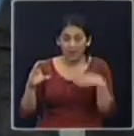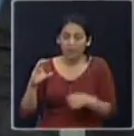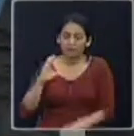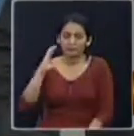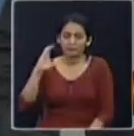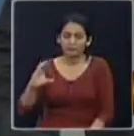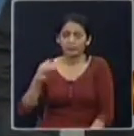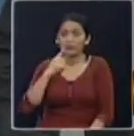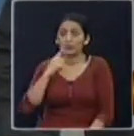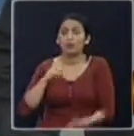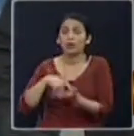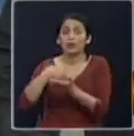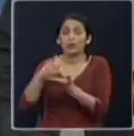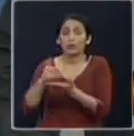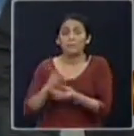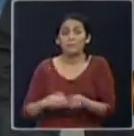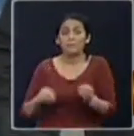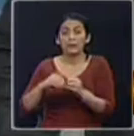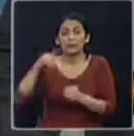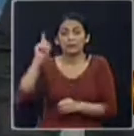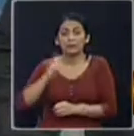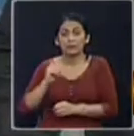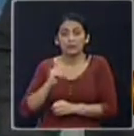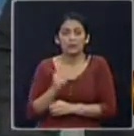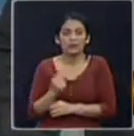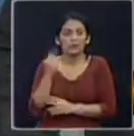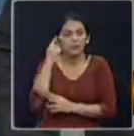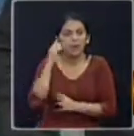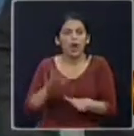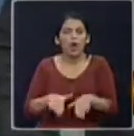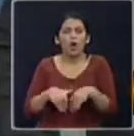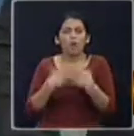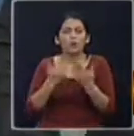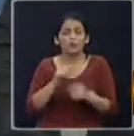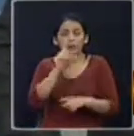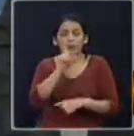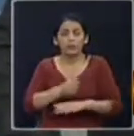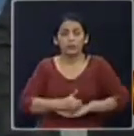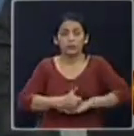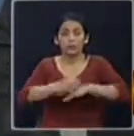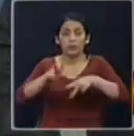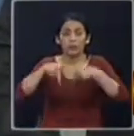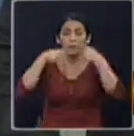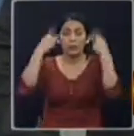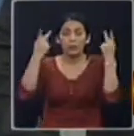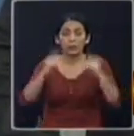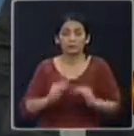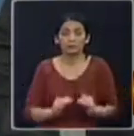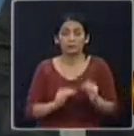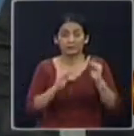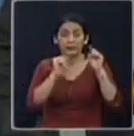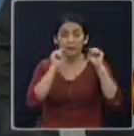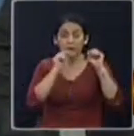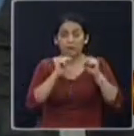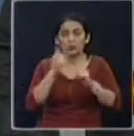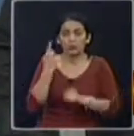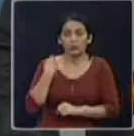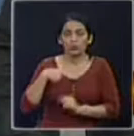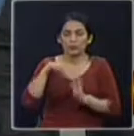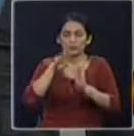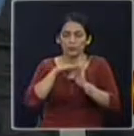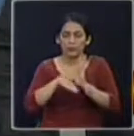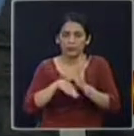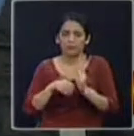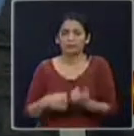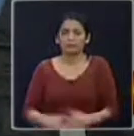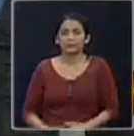se definirán los valores para la reducción de sueldos de altos funcionarios. El secretario de Estado se refirió a estos temas durante la clausura de la mesa de